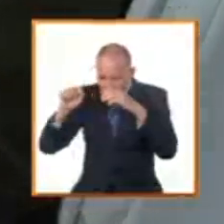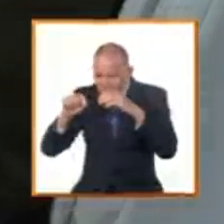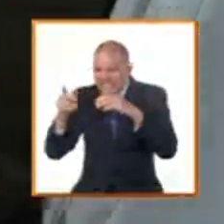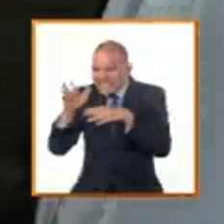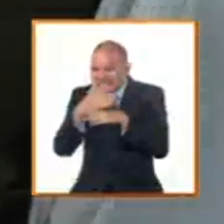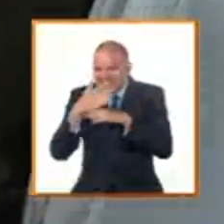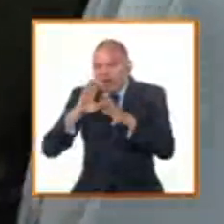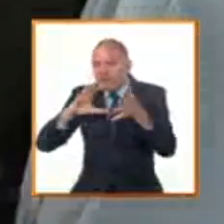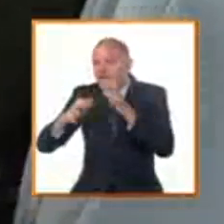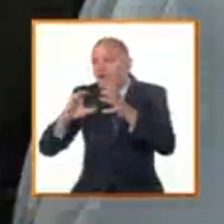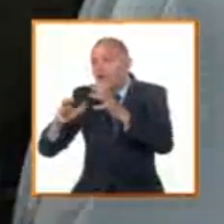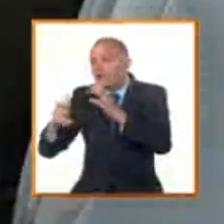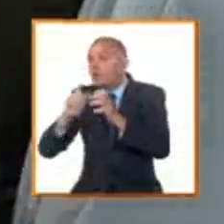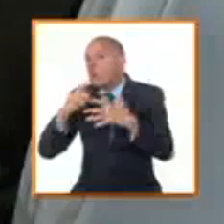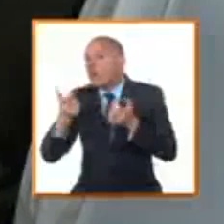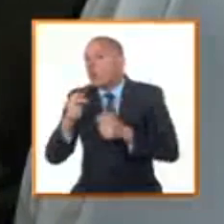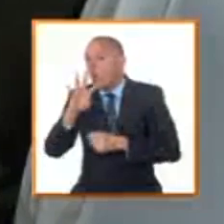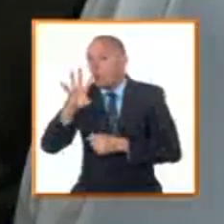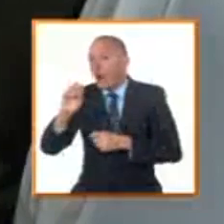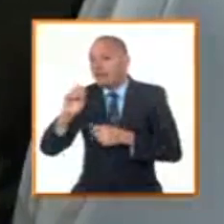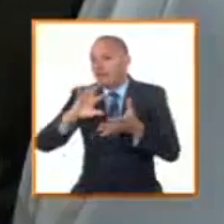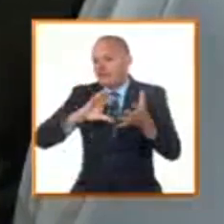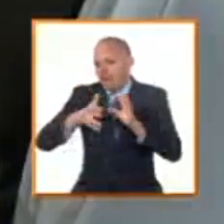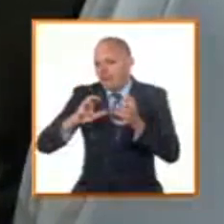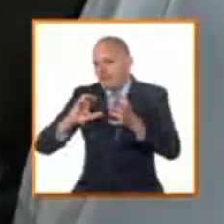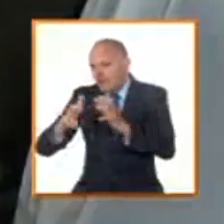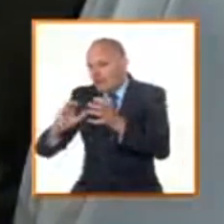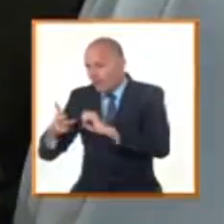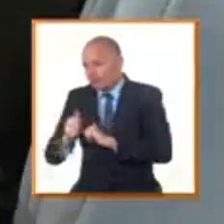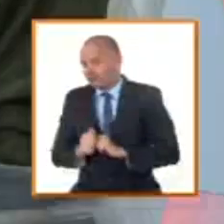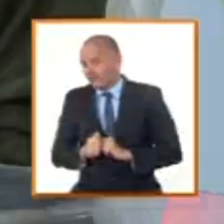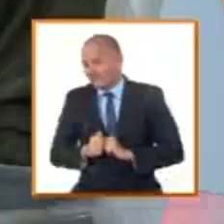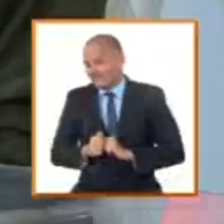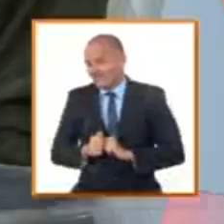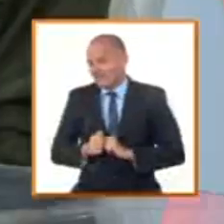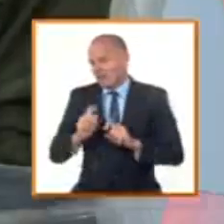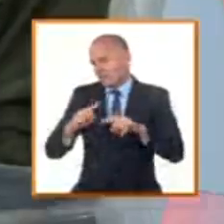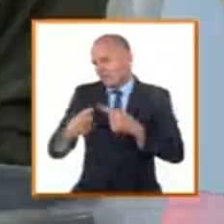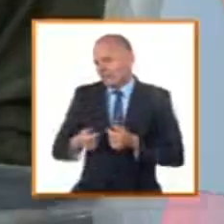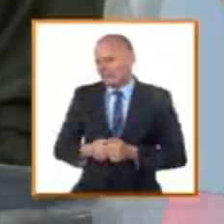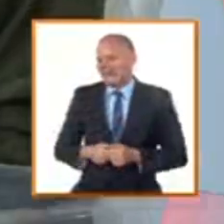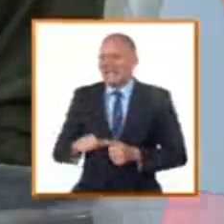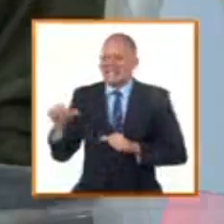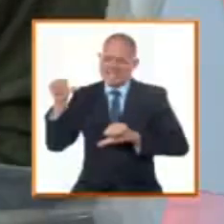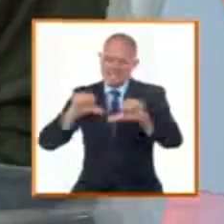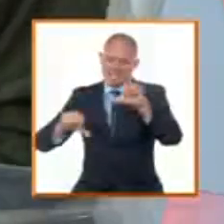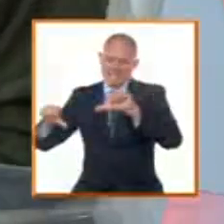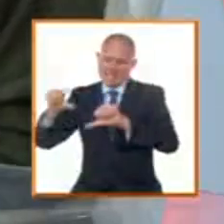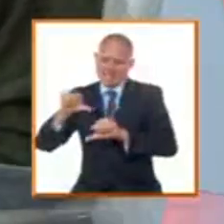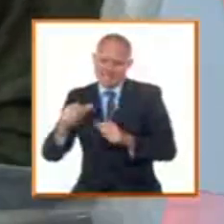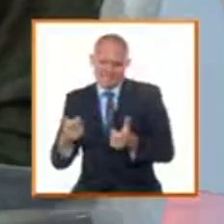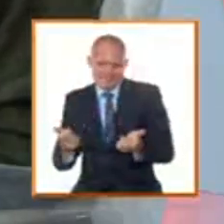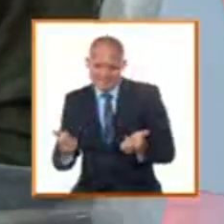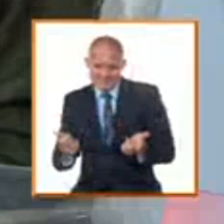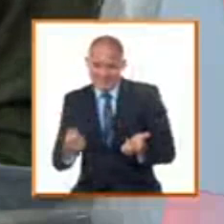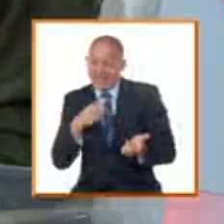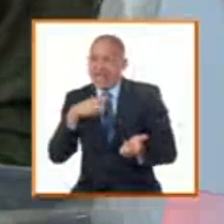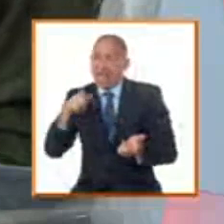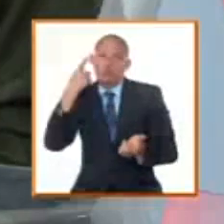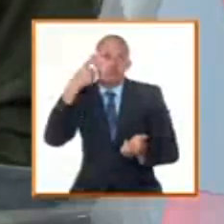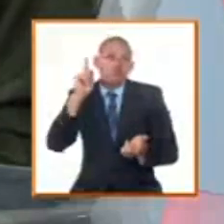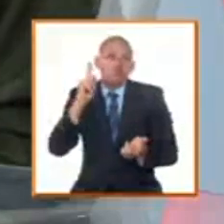es producto a que, como es una droga sintética o química, cada vez que usted cambie una molécula, está diseñando una nueva